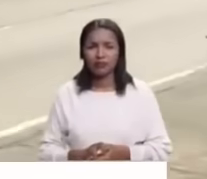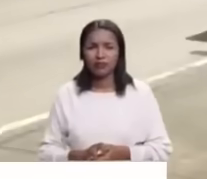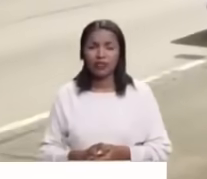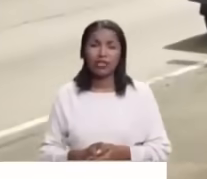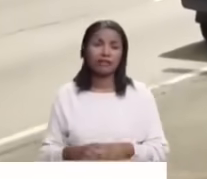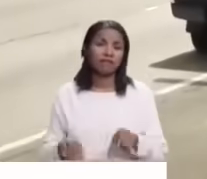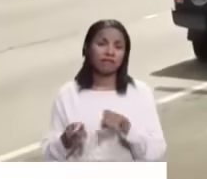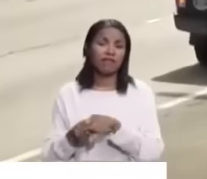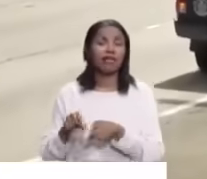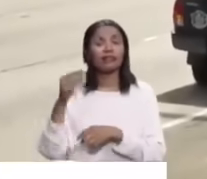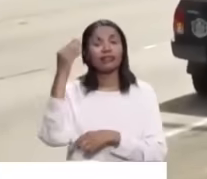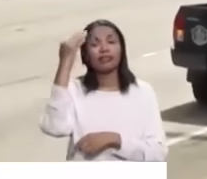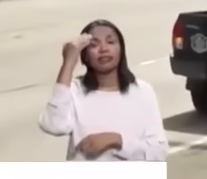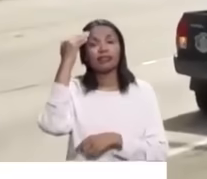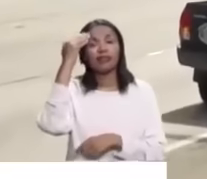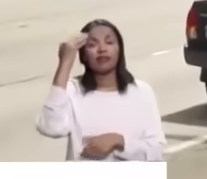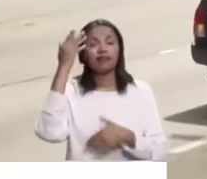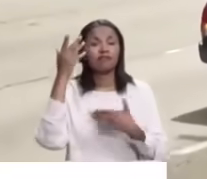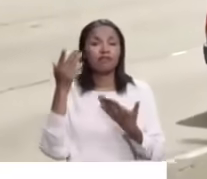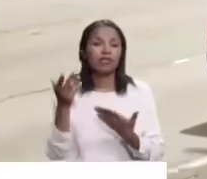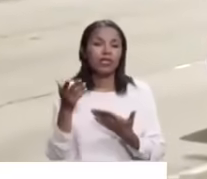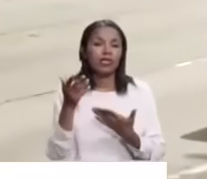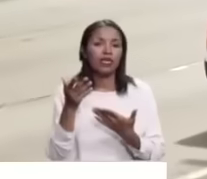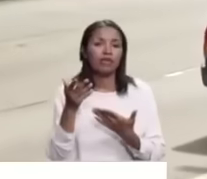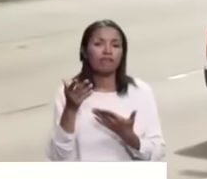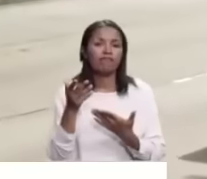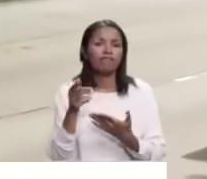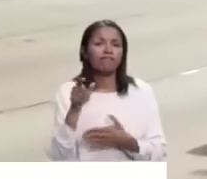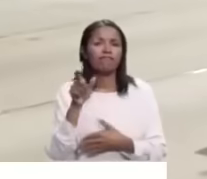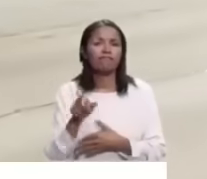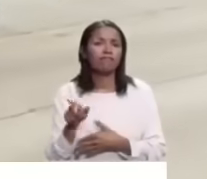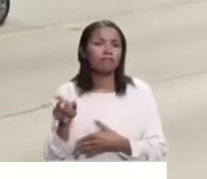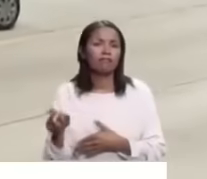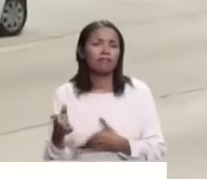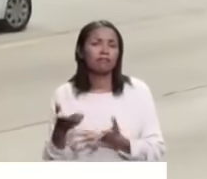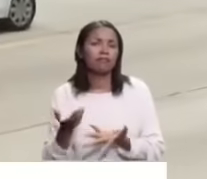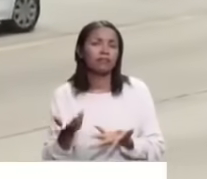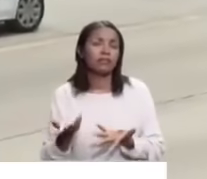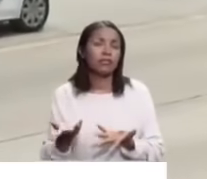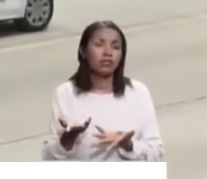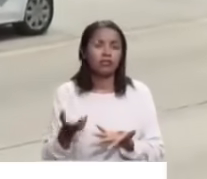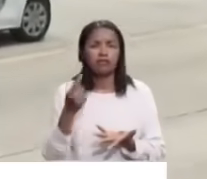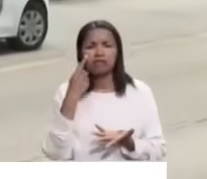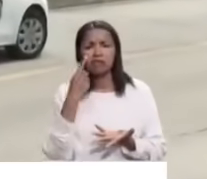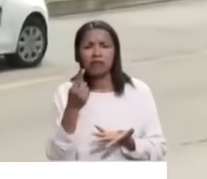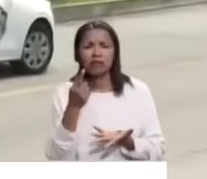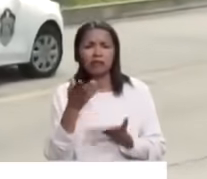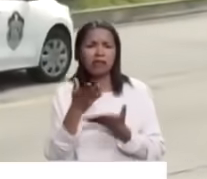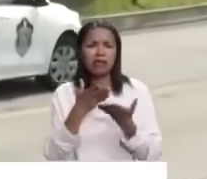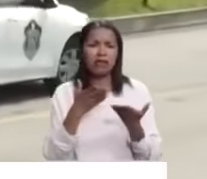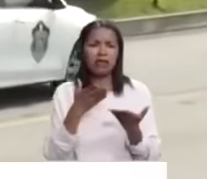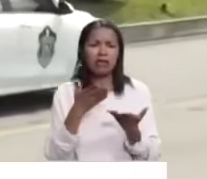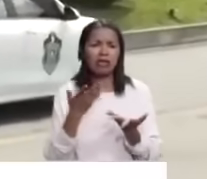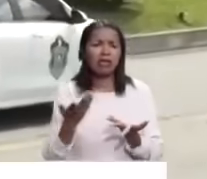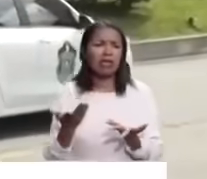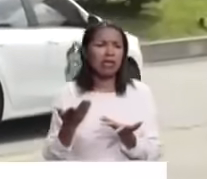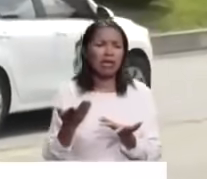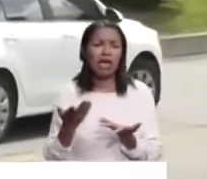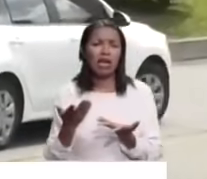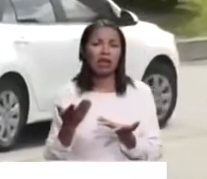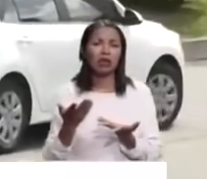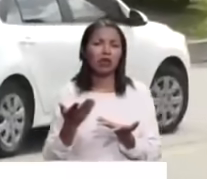y por eso las personas lo han tomado muchos como espectadores de prácticamente una escena de película,